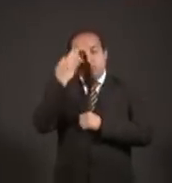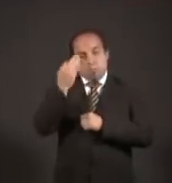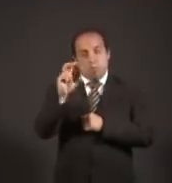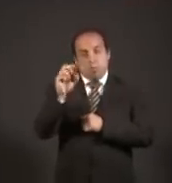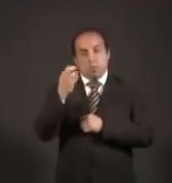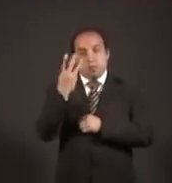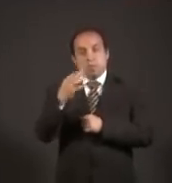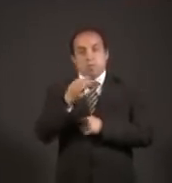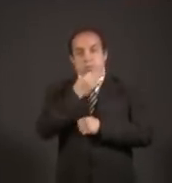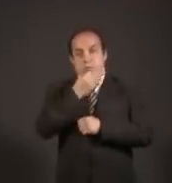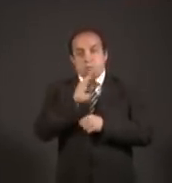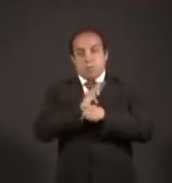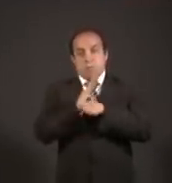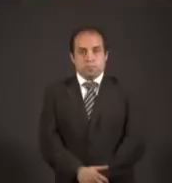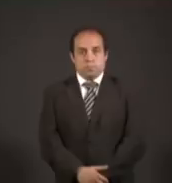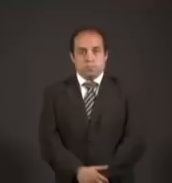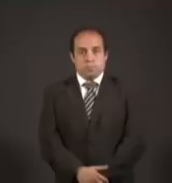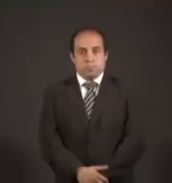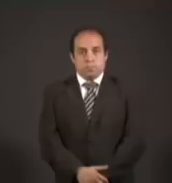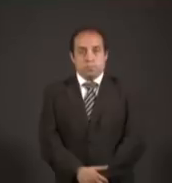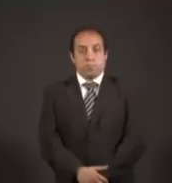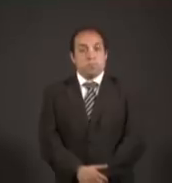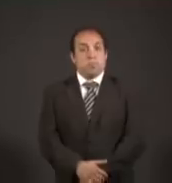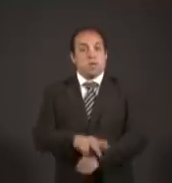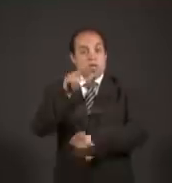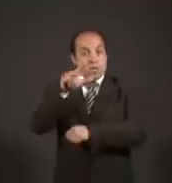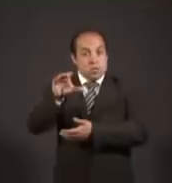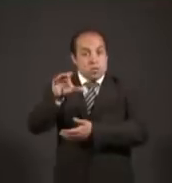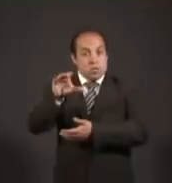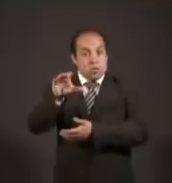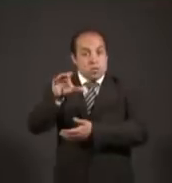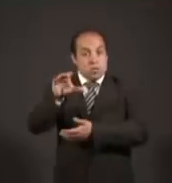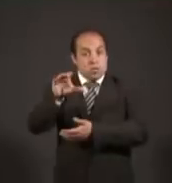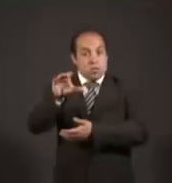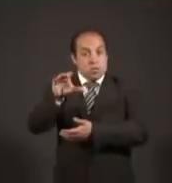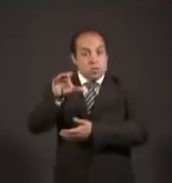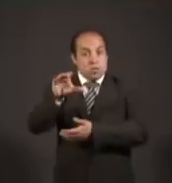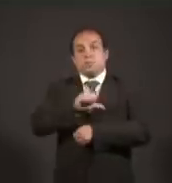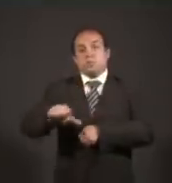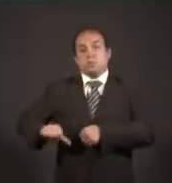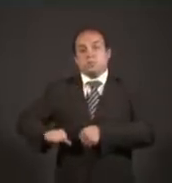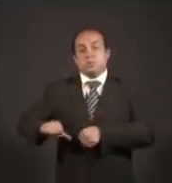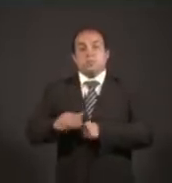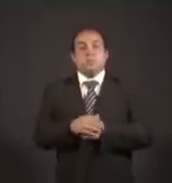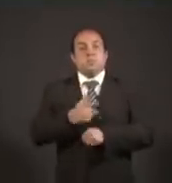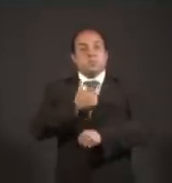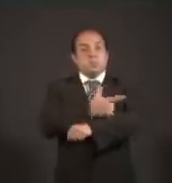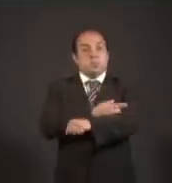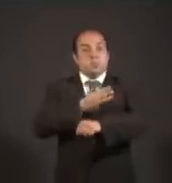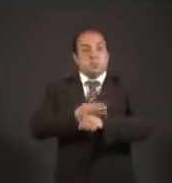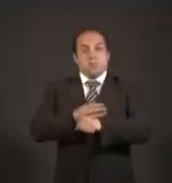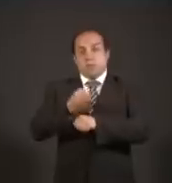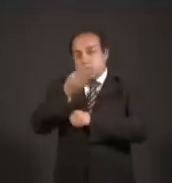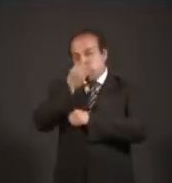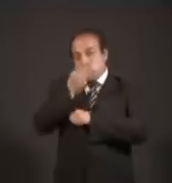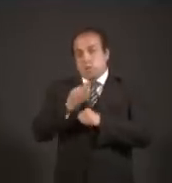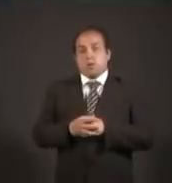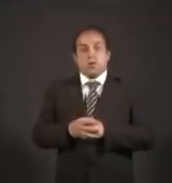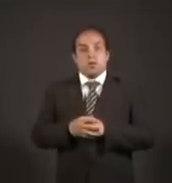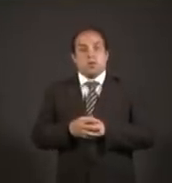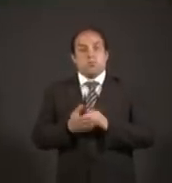de 305.000 personas. Las 18 colonias en la Alcaldía Gustavo Amadero aledañas a la obra y que